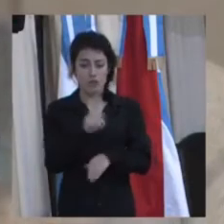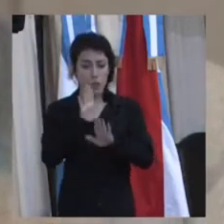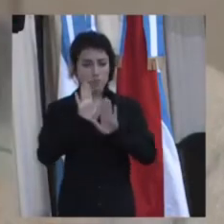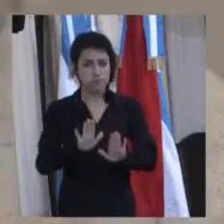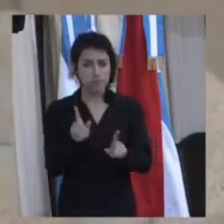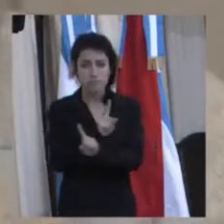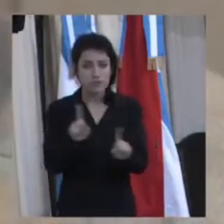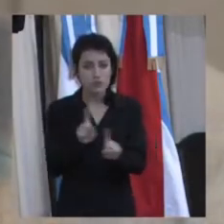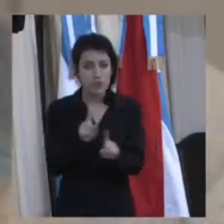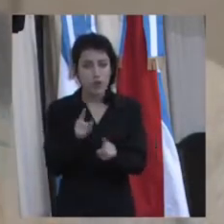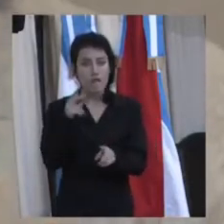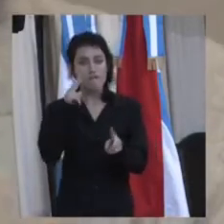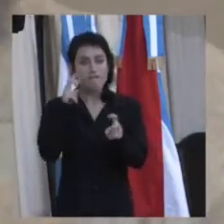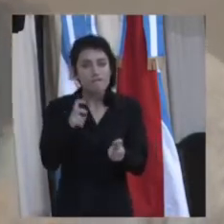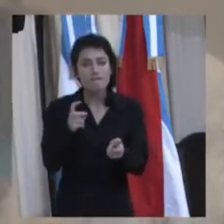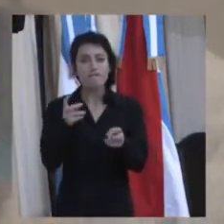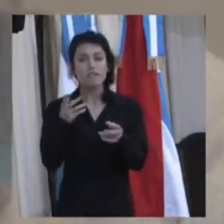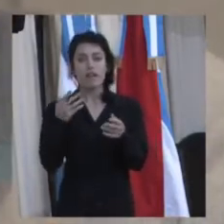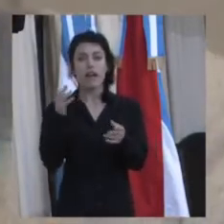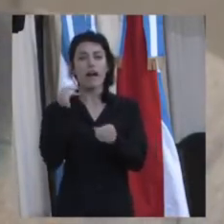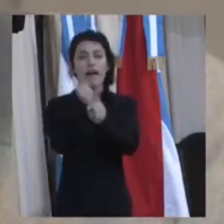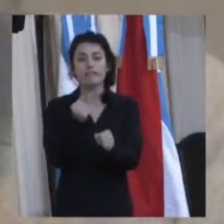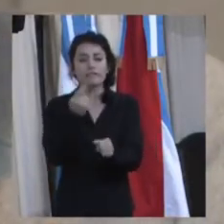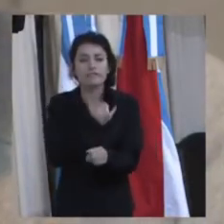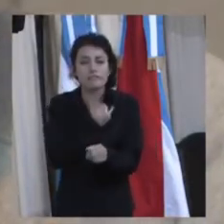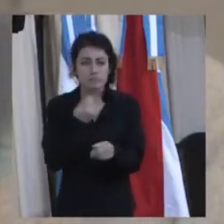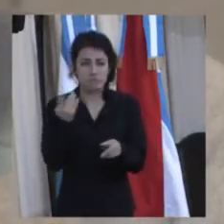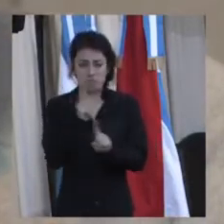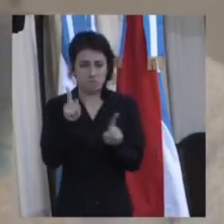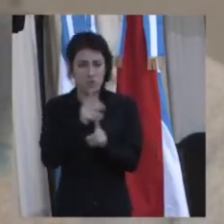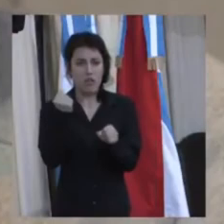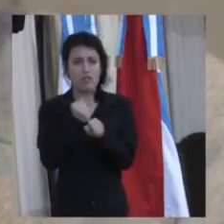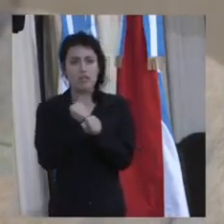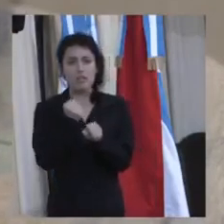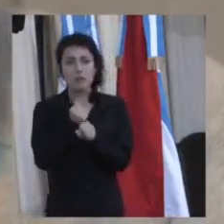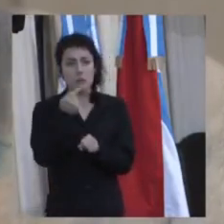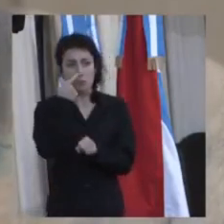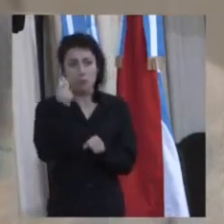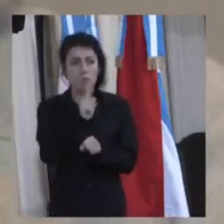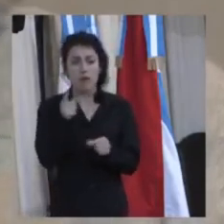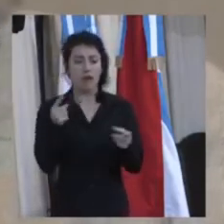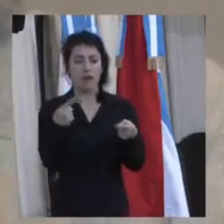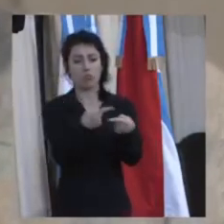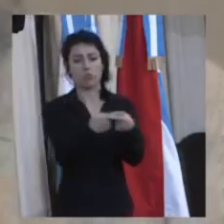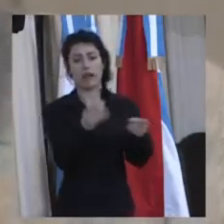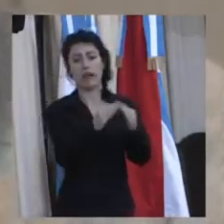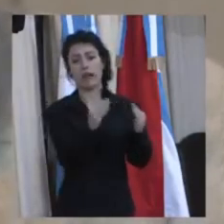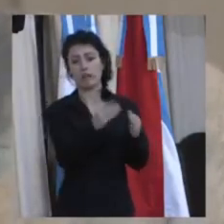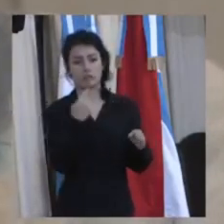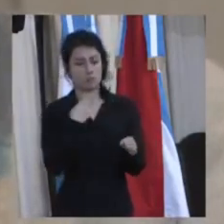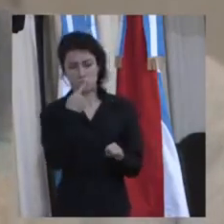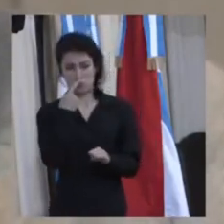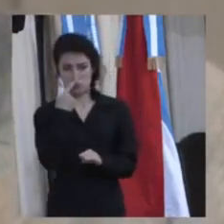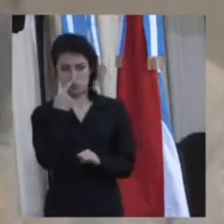las causas ni a medir los alcances, porque a los trabajadores no nos interesan ni poco ni mucho los pleitos caseros. Han raboneado,